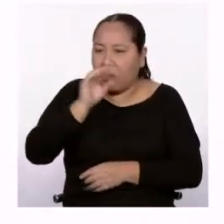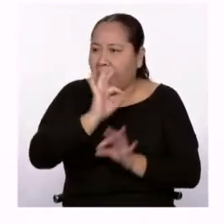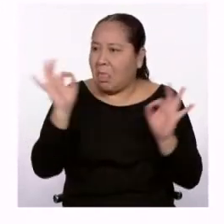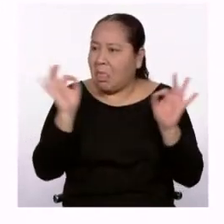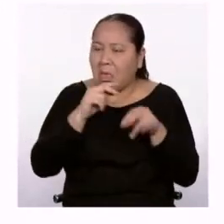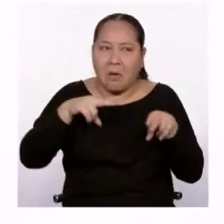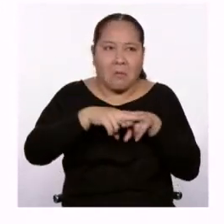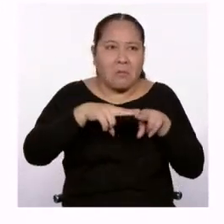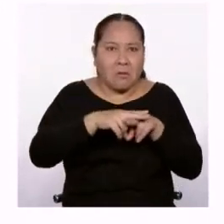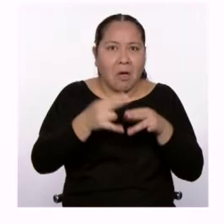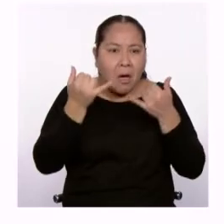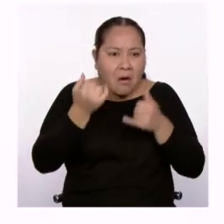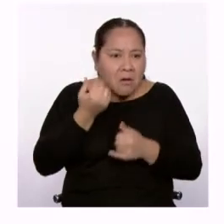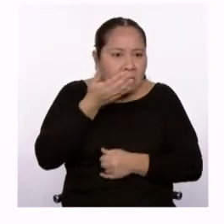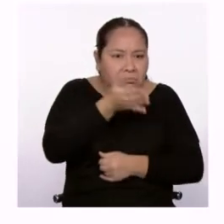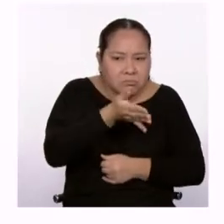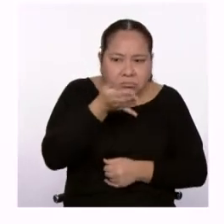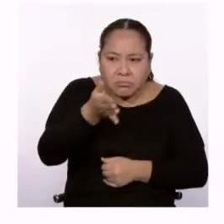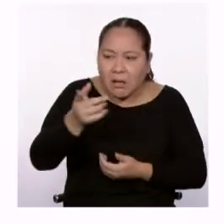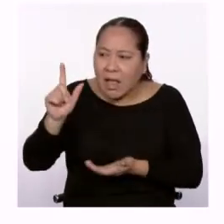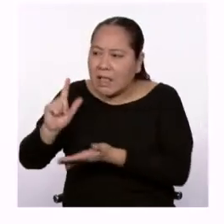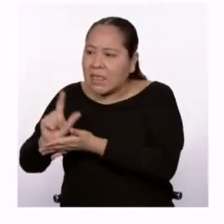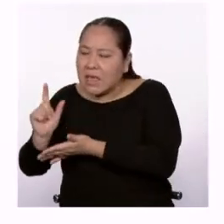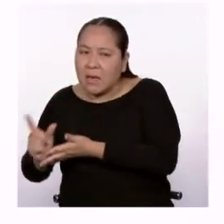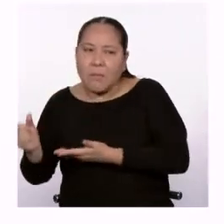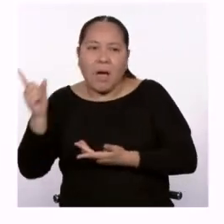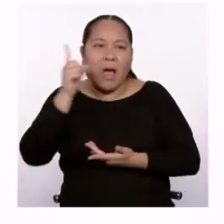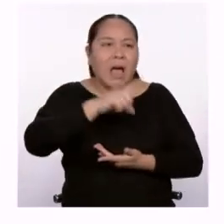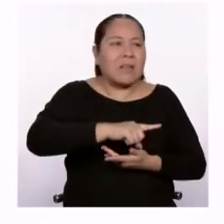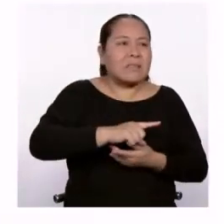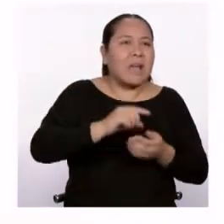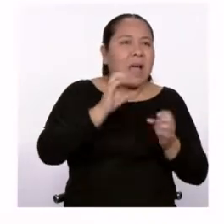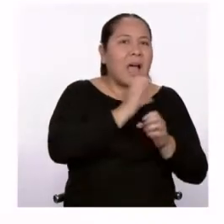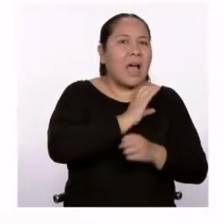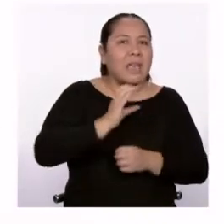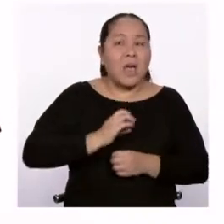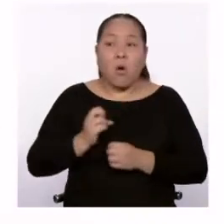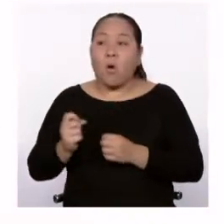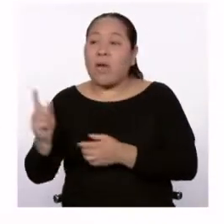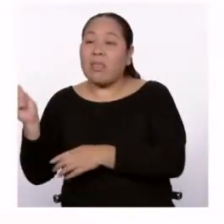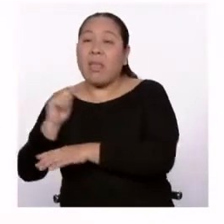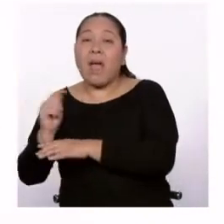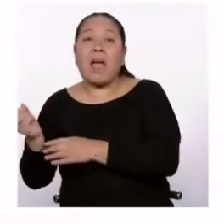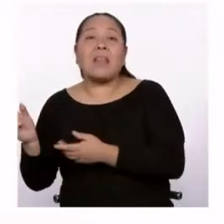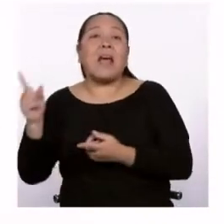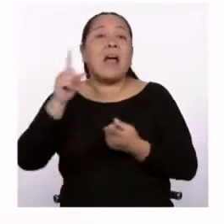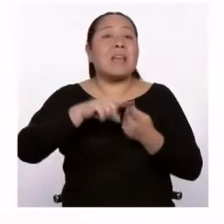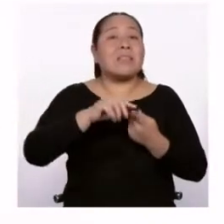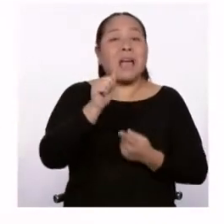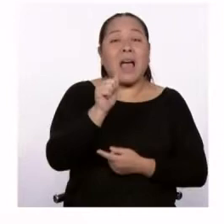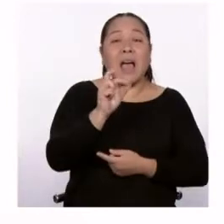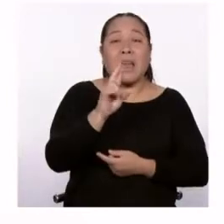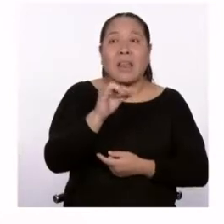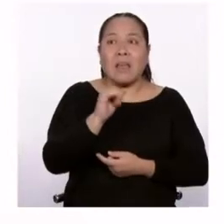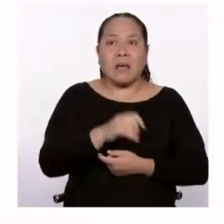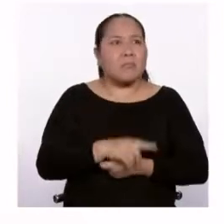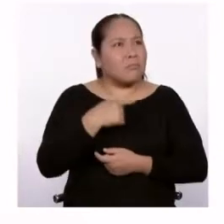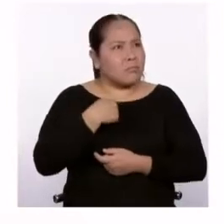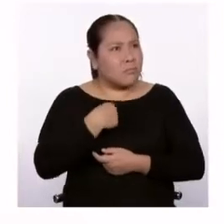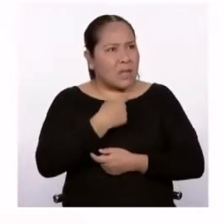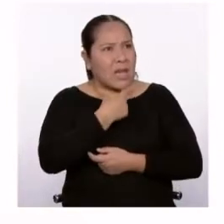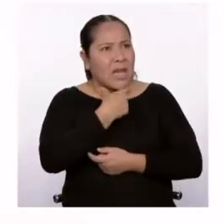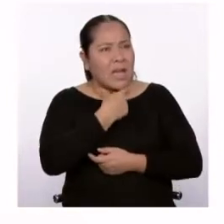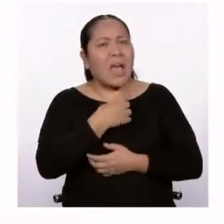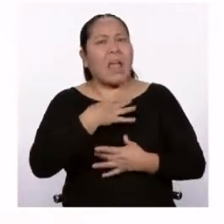hoy hemos viajado por las rutas de Lima-Callao y Tacna-Arica. Pues a mí me parecía muy interesante lo que se dijo acerca de